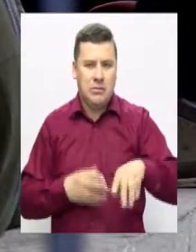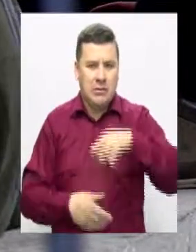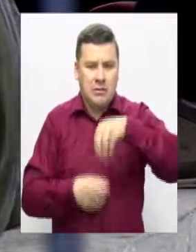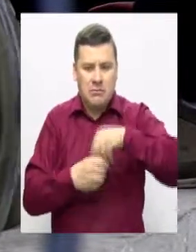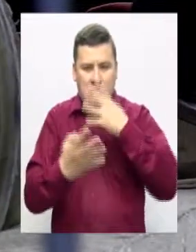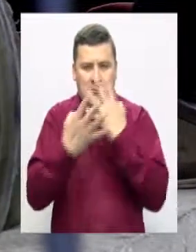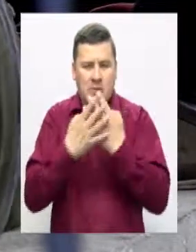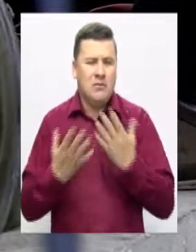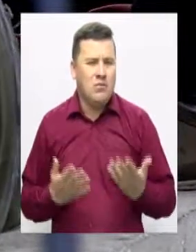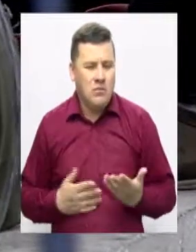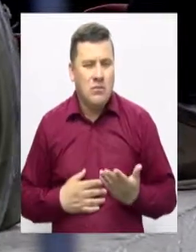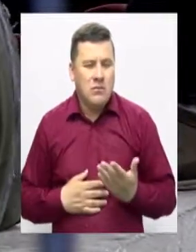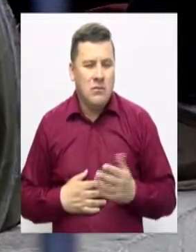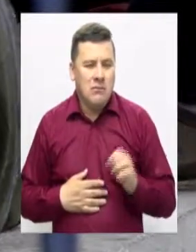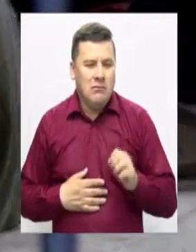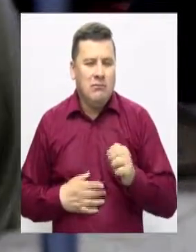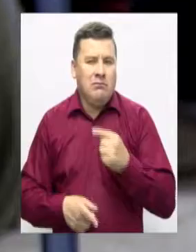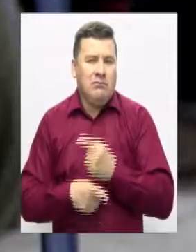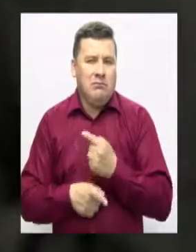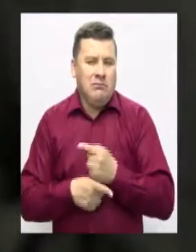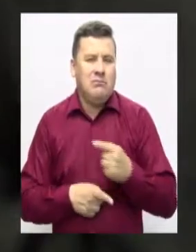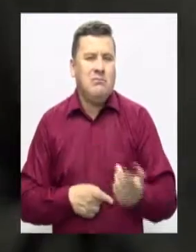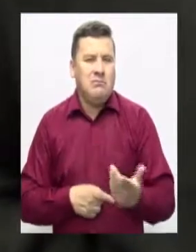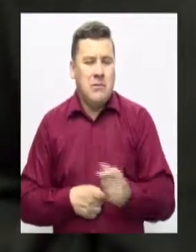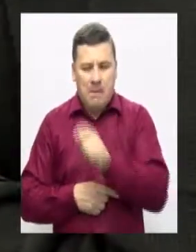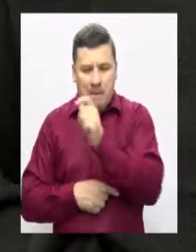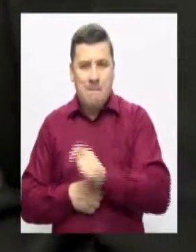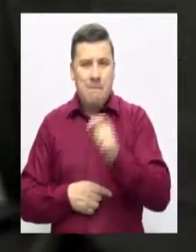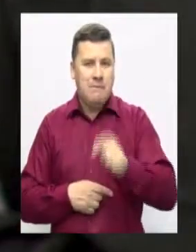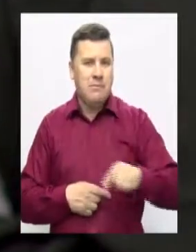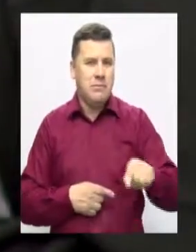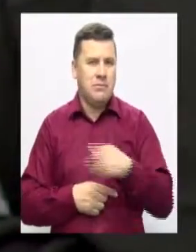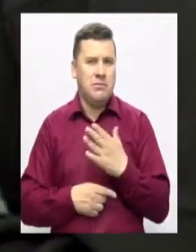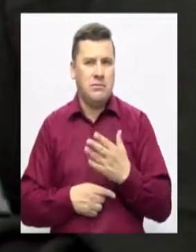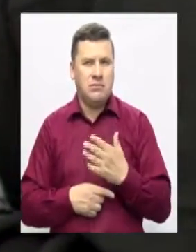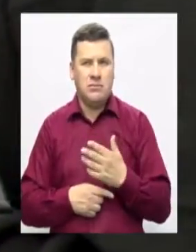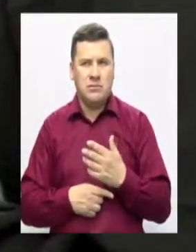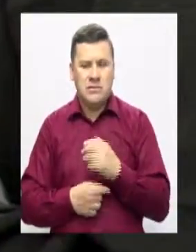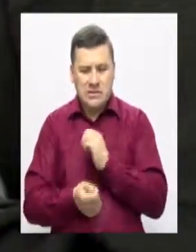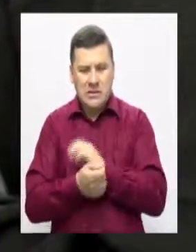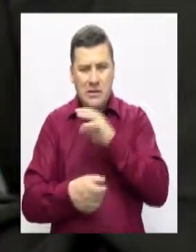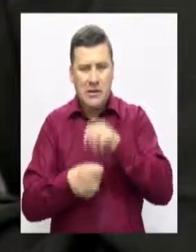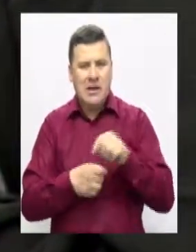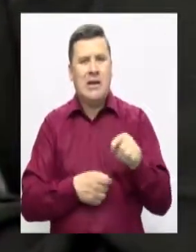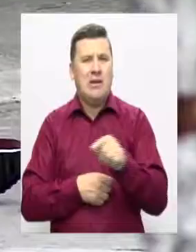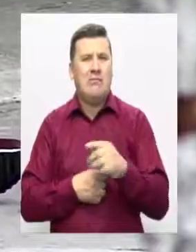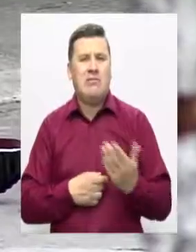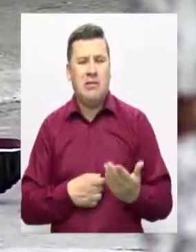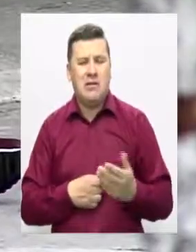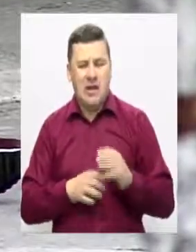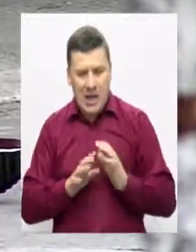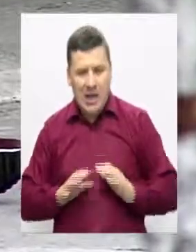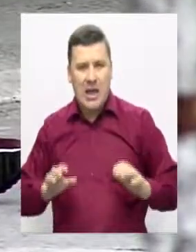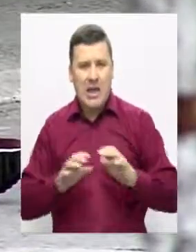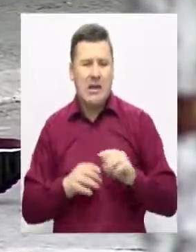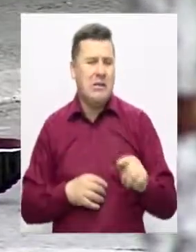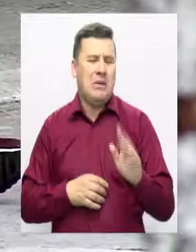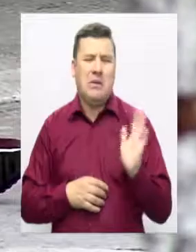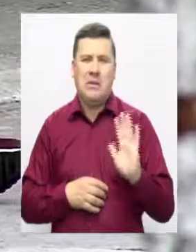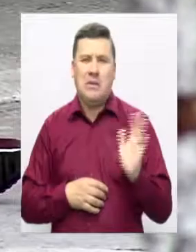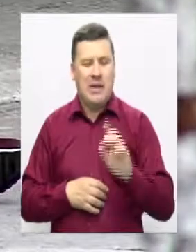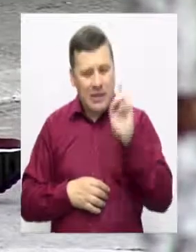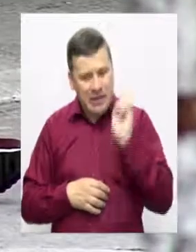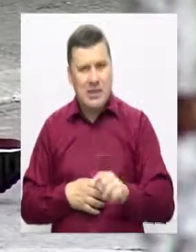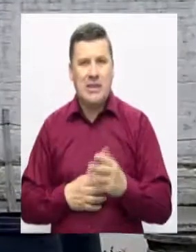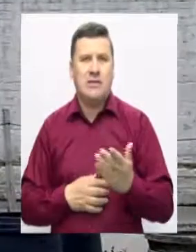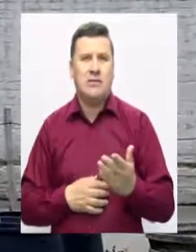interna, también es cierto que el personal que está dedicado a que esas actividades se muevan tiene